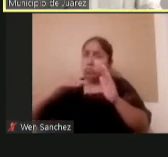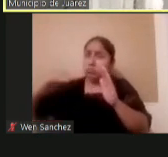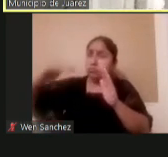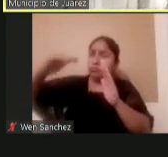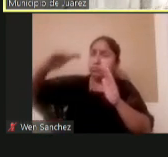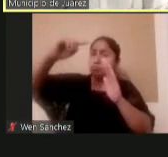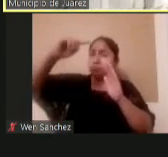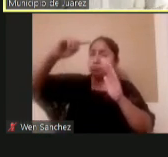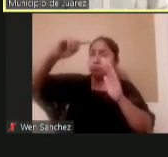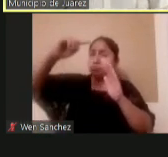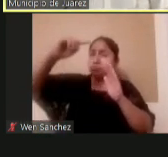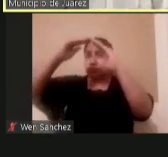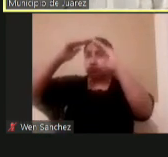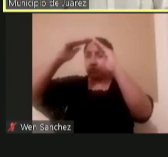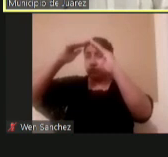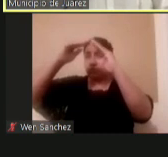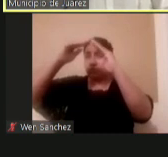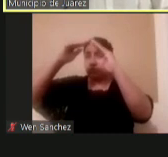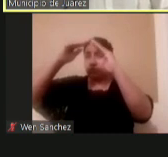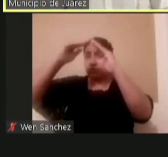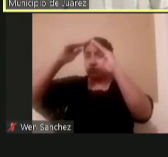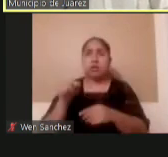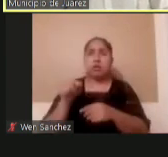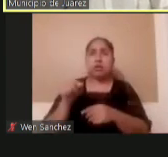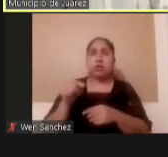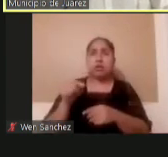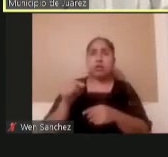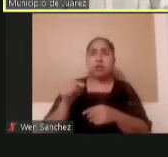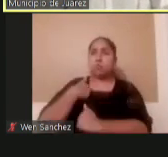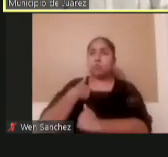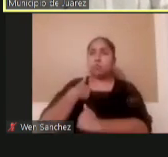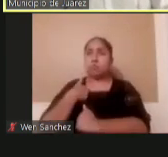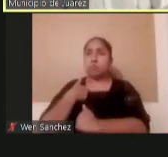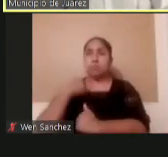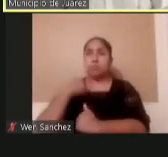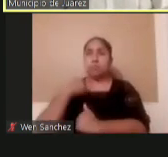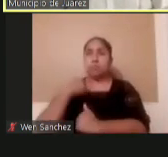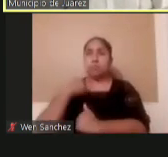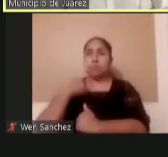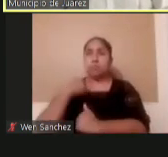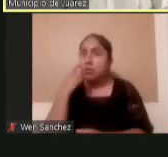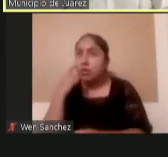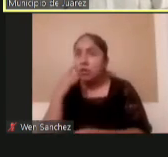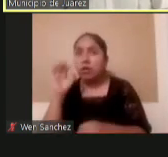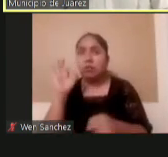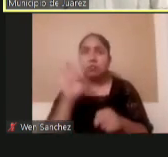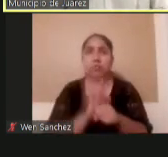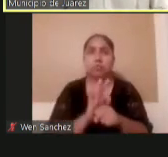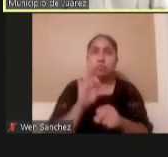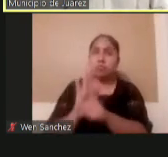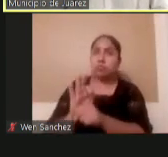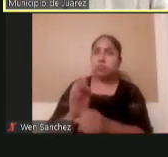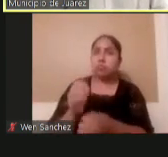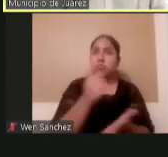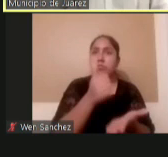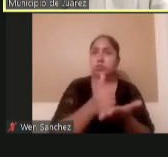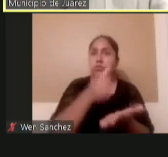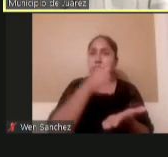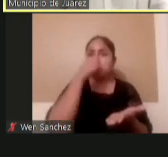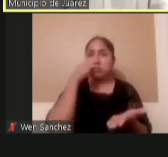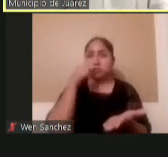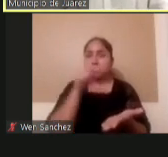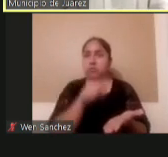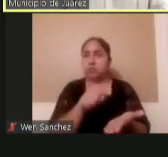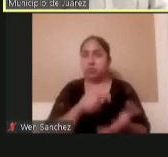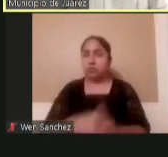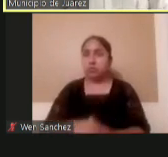Ese cuartel fue indispensable para la protección de la ciudad, que tuvo años muy difíciles y momentos muy críticos. Con